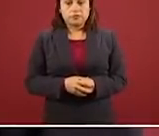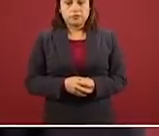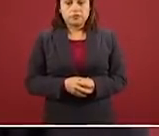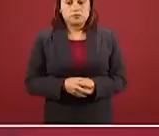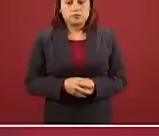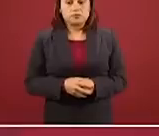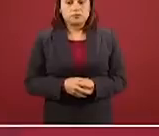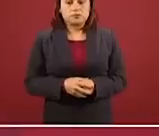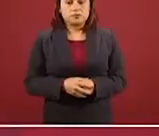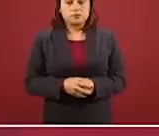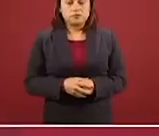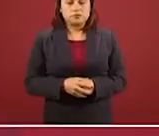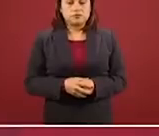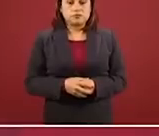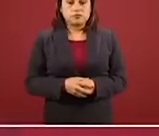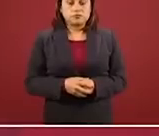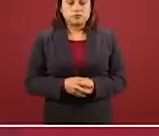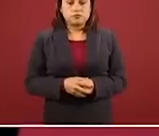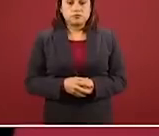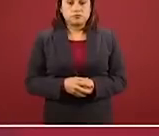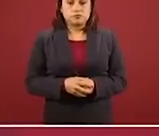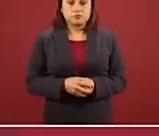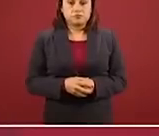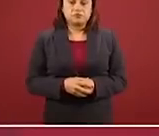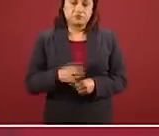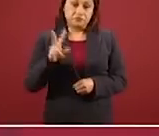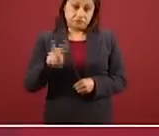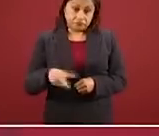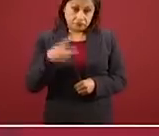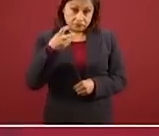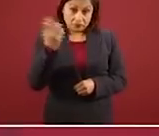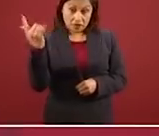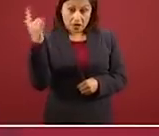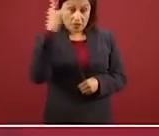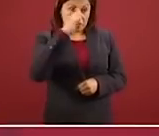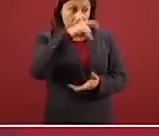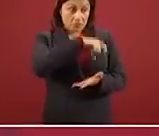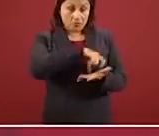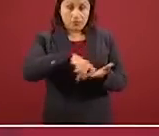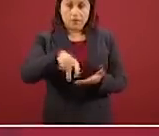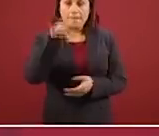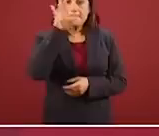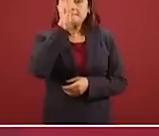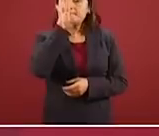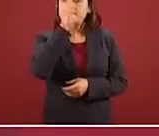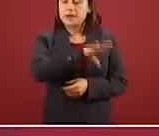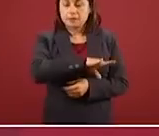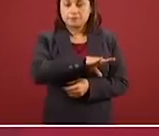Estuvo mal en todo sentido la compra de ese avión,